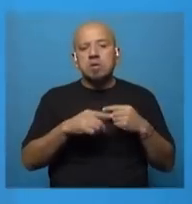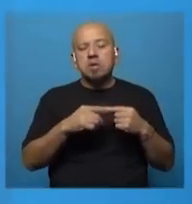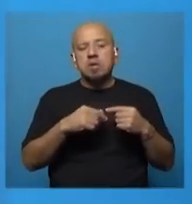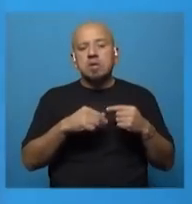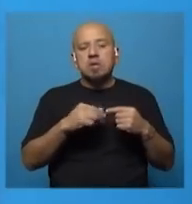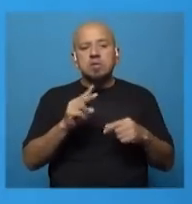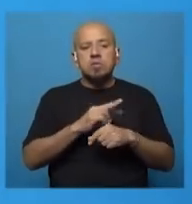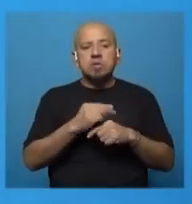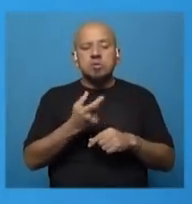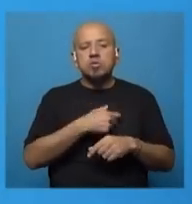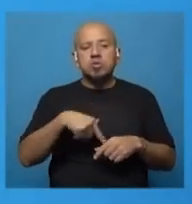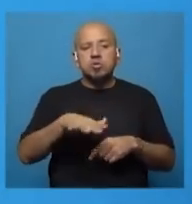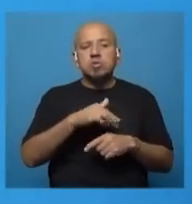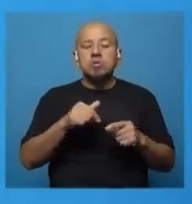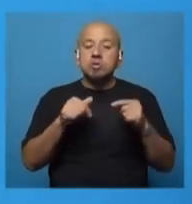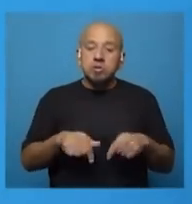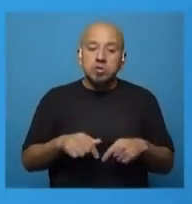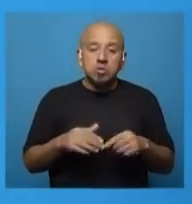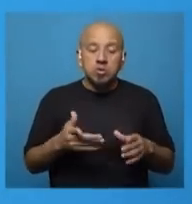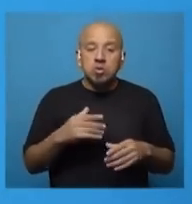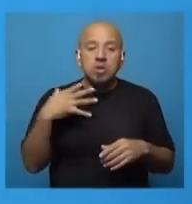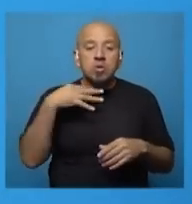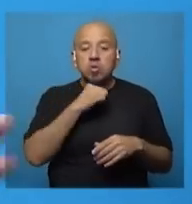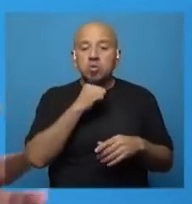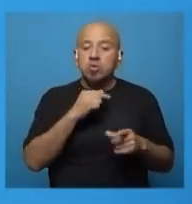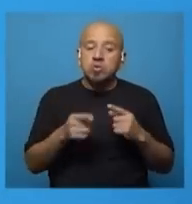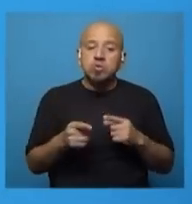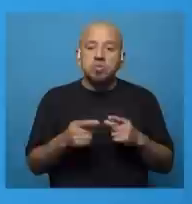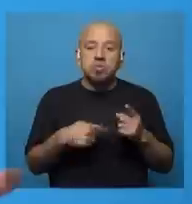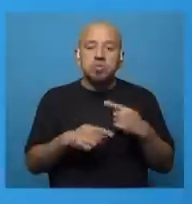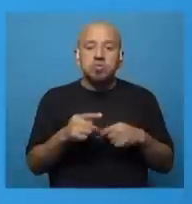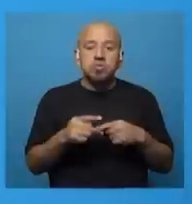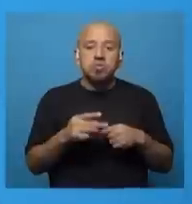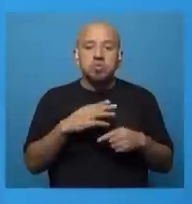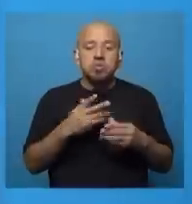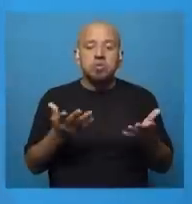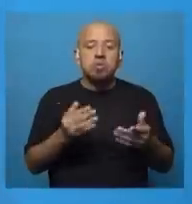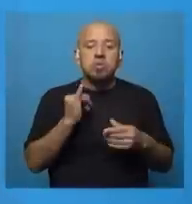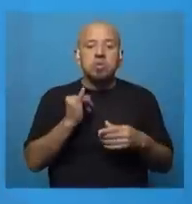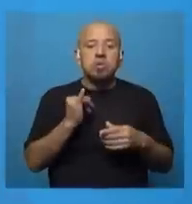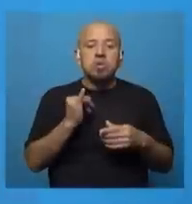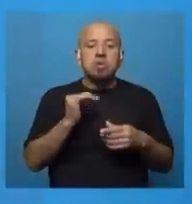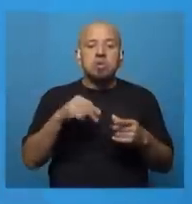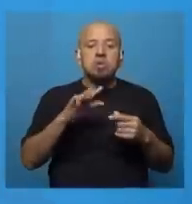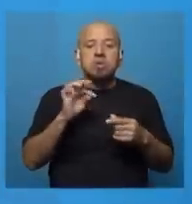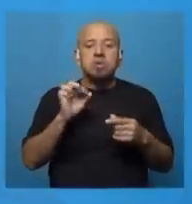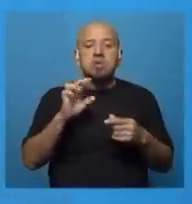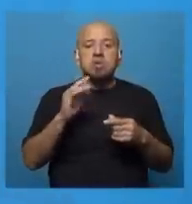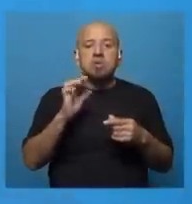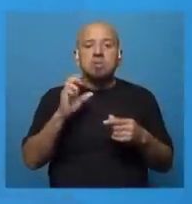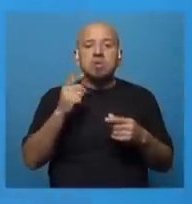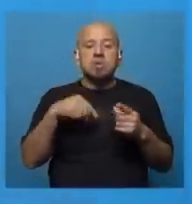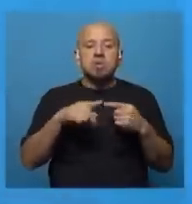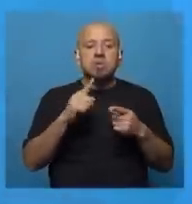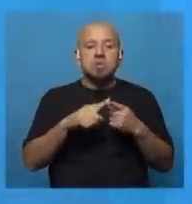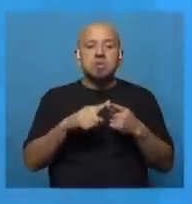O sea que si esto hubiera pasado en agosto ni que hablar que había una interpelación en puerta verdad y ahora esto lo vamos a